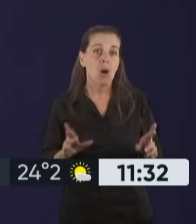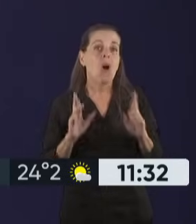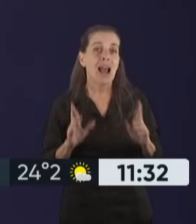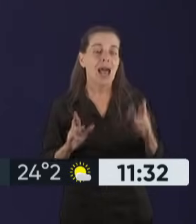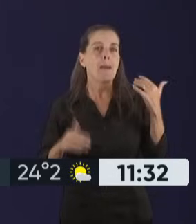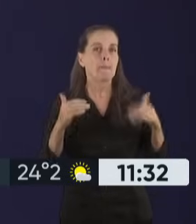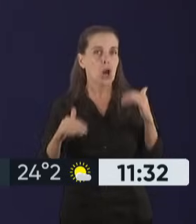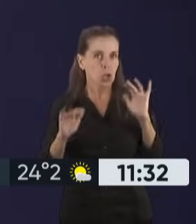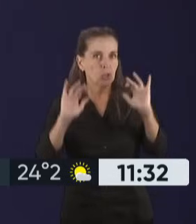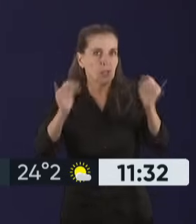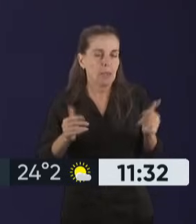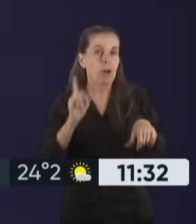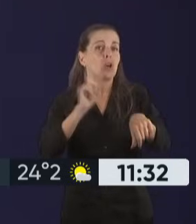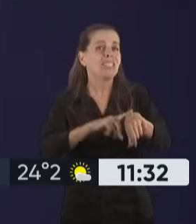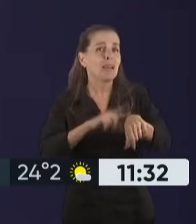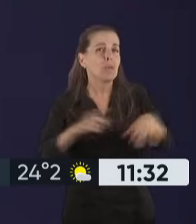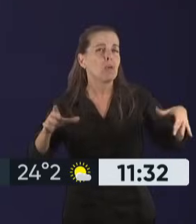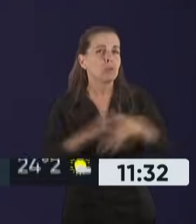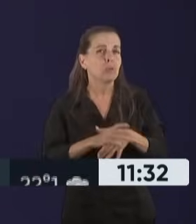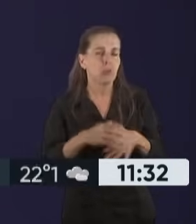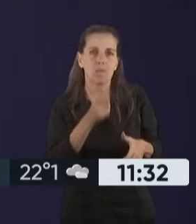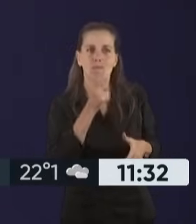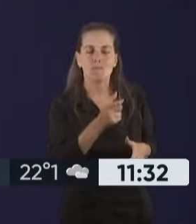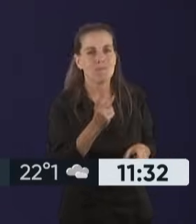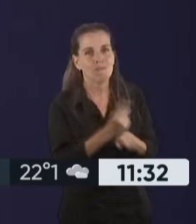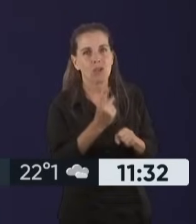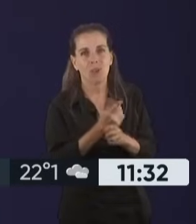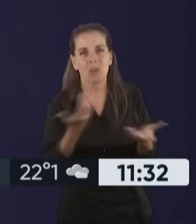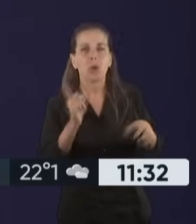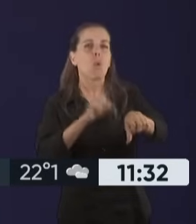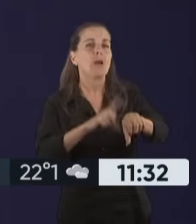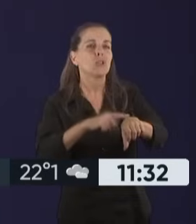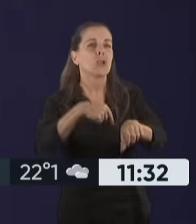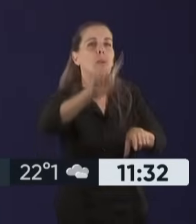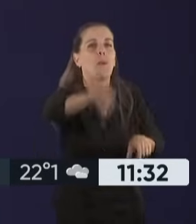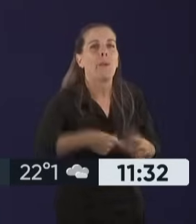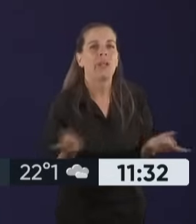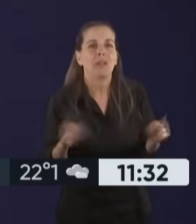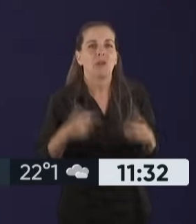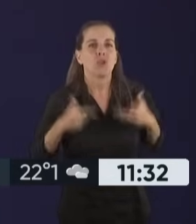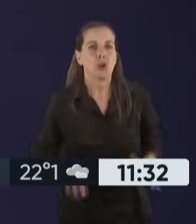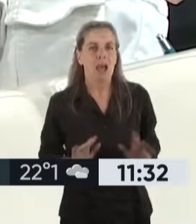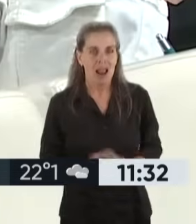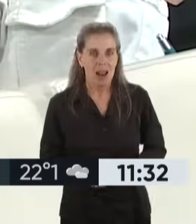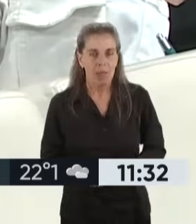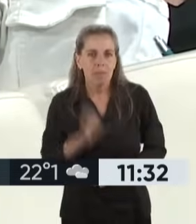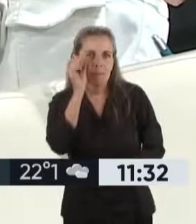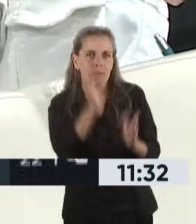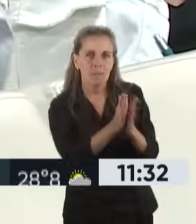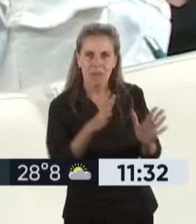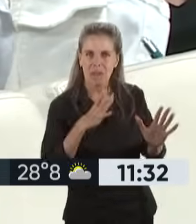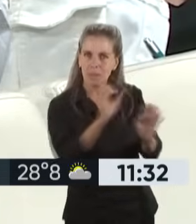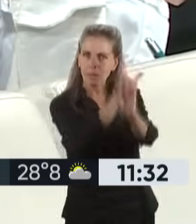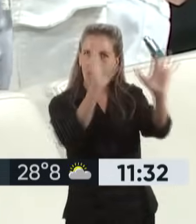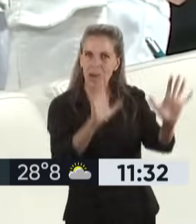tarde, pero no te voy a contestar en términos de tiempo cuándo esperamos la recuperación. Perdón, no me terminó de quedar claro